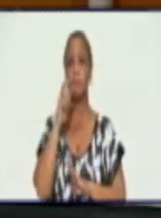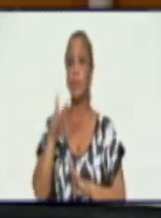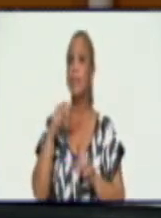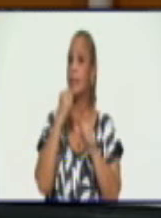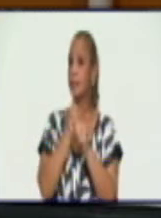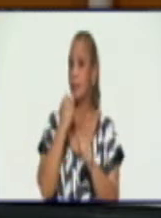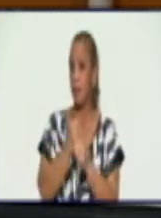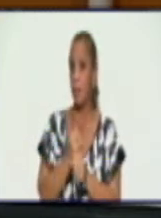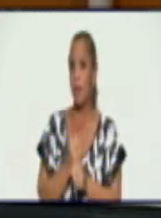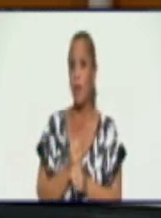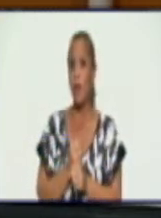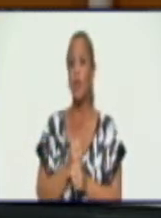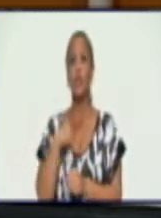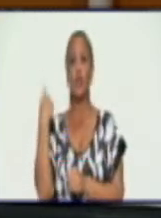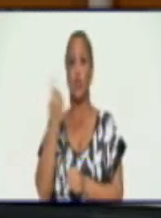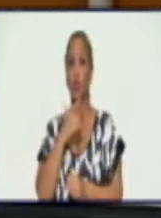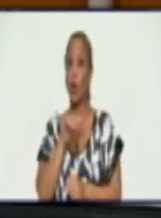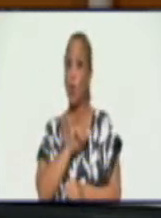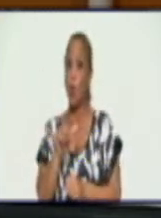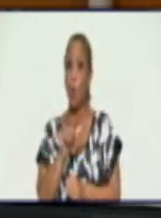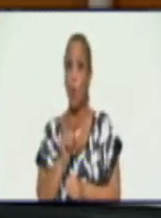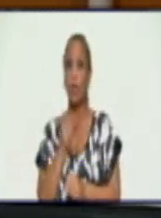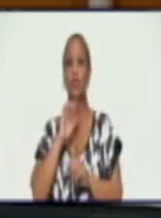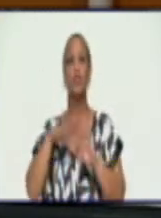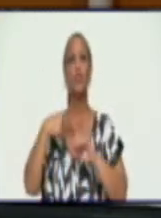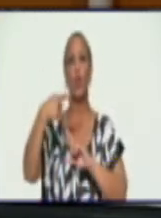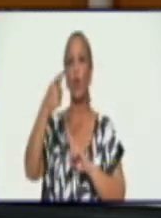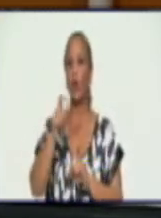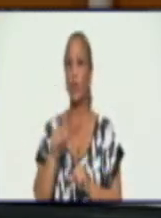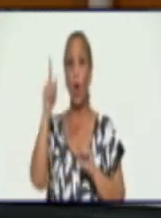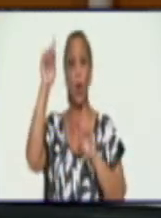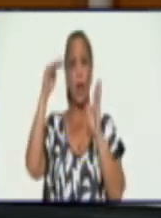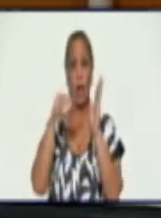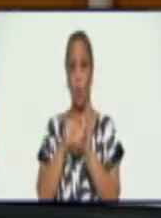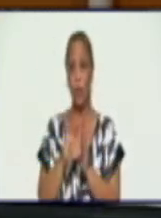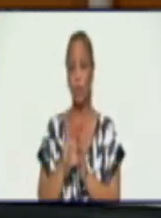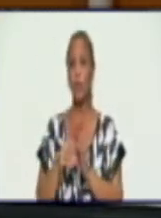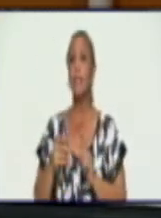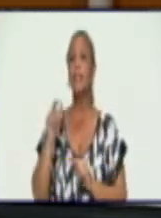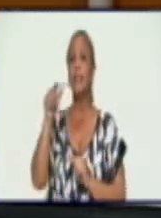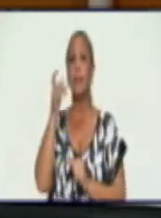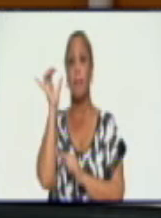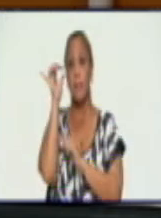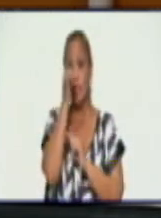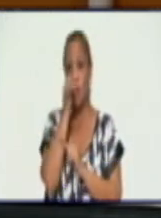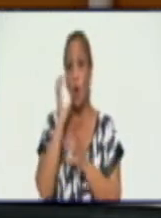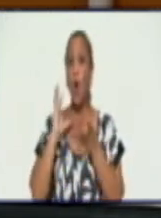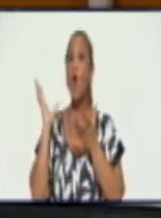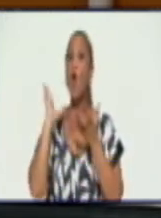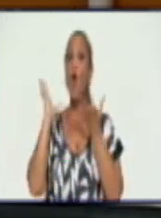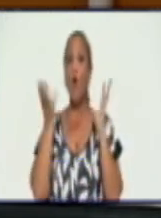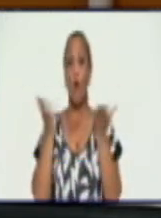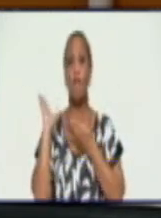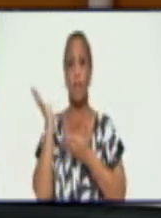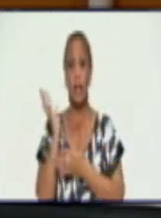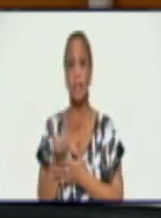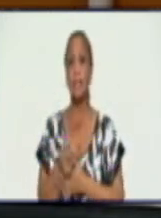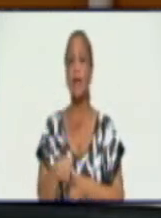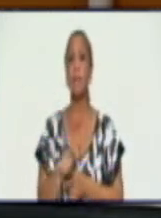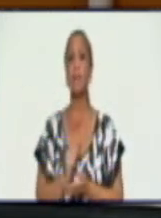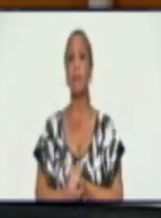nosotros también todos los días hoy a las 4 hasta de videoconferencia mañana 10 de la mañana para la cubrir nosotros montamos el sistema trabaja